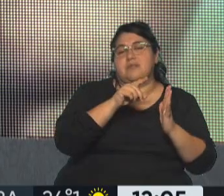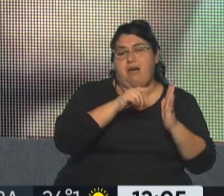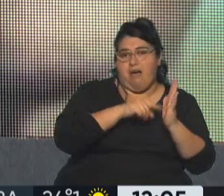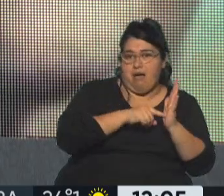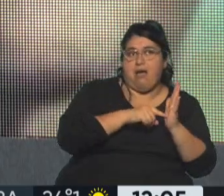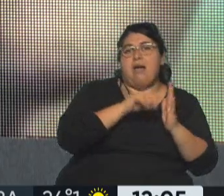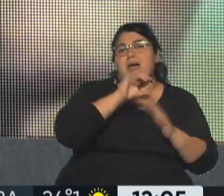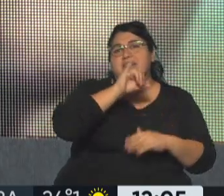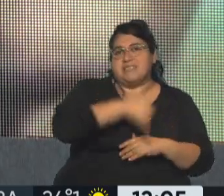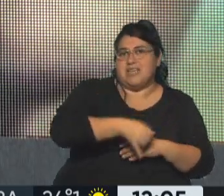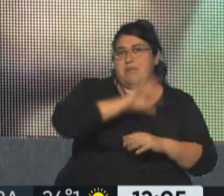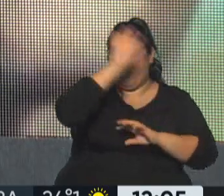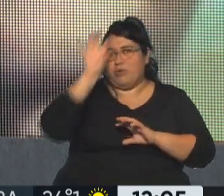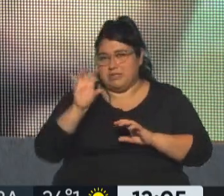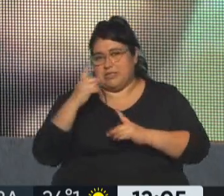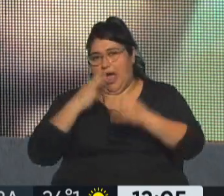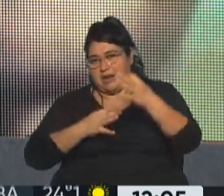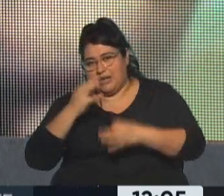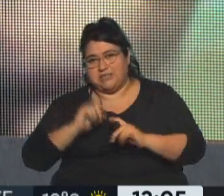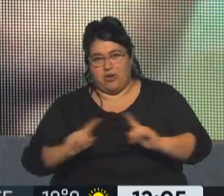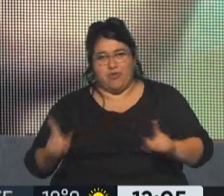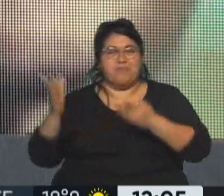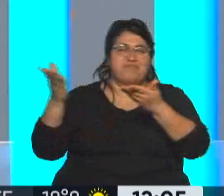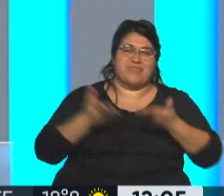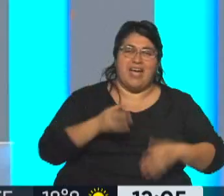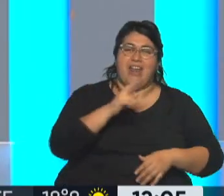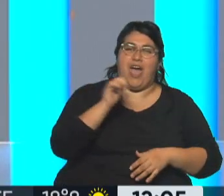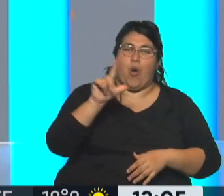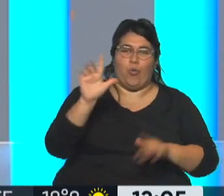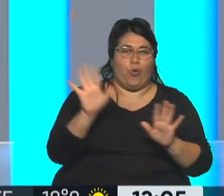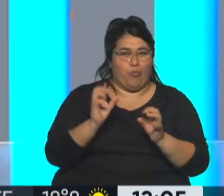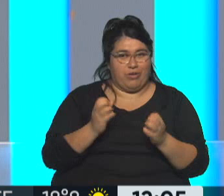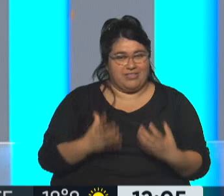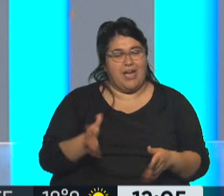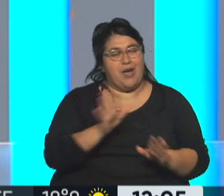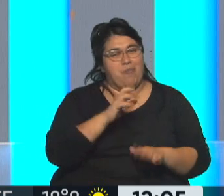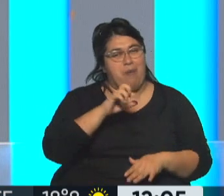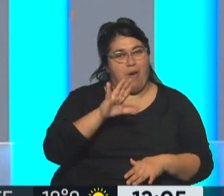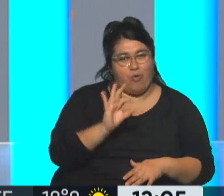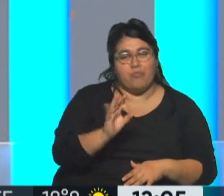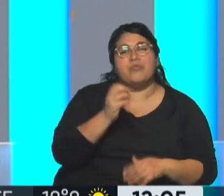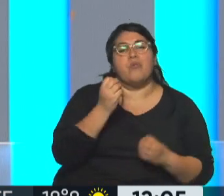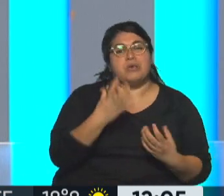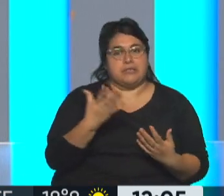no lo van a hacer y otras que están analizando esta posibilidad Raúl de la Torre bienvenido cómo estamos qué tal Cómo te va Pablo